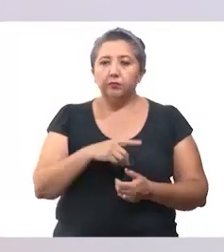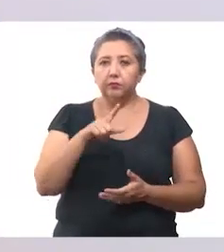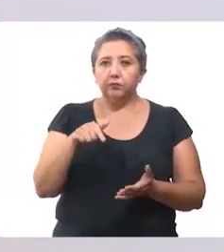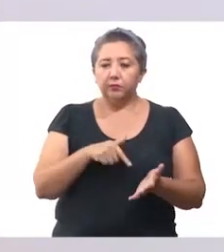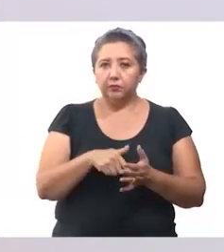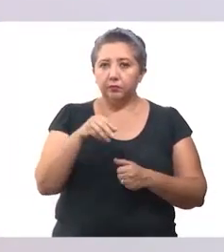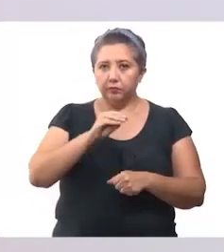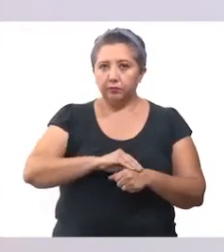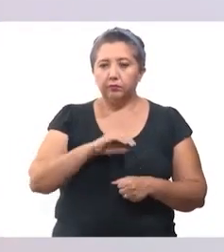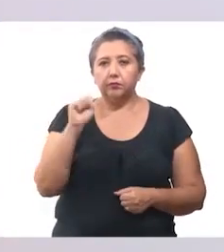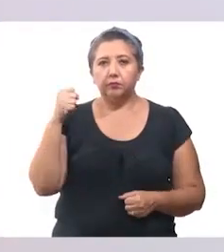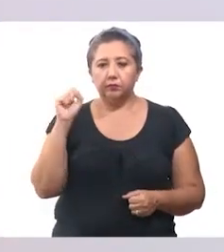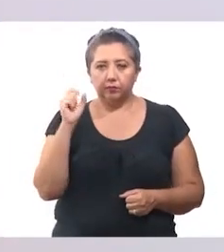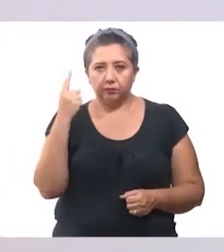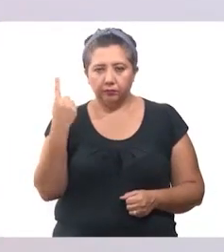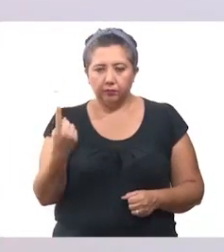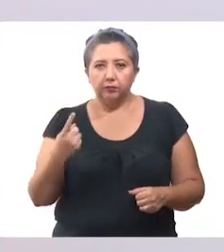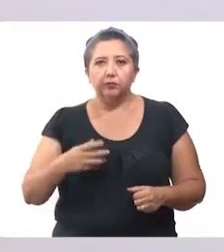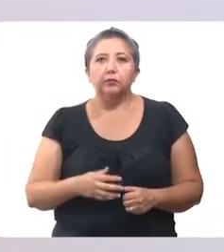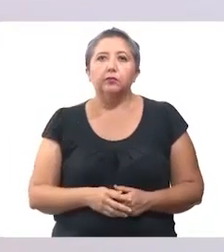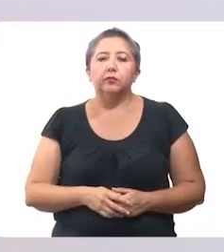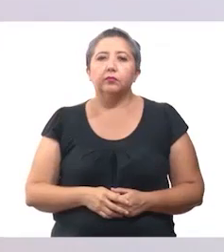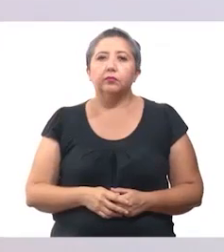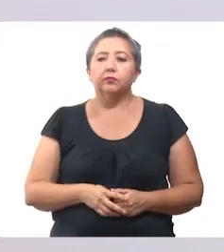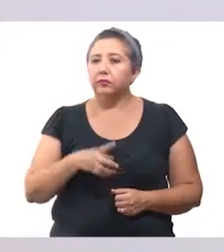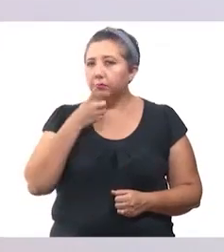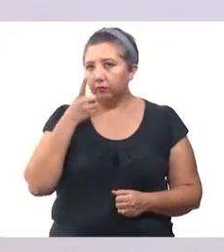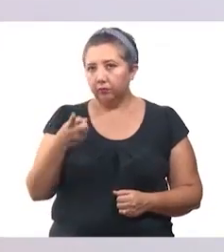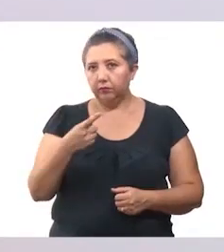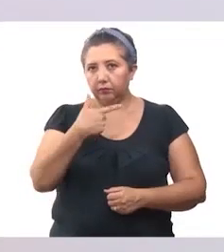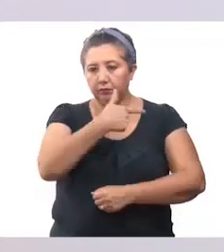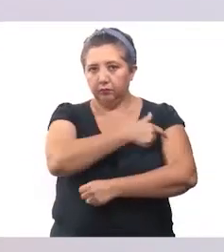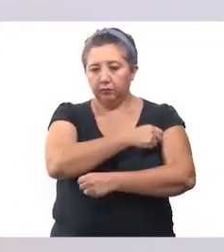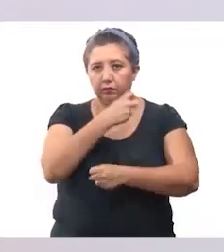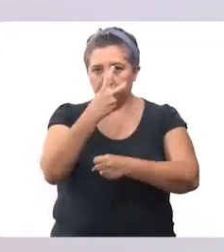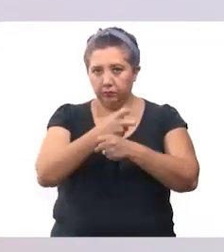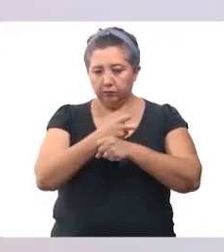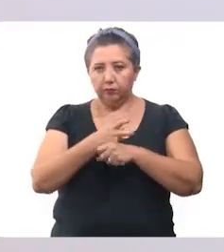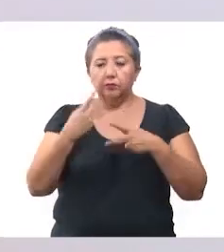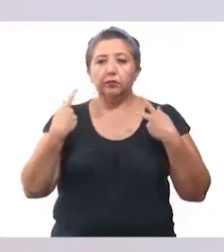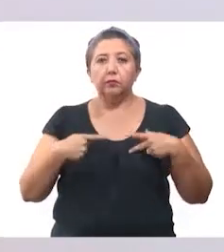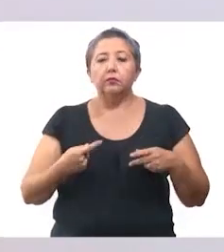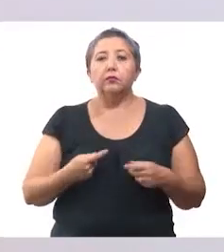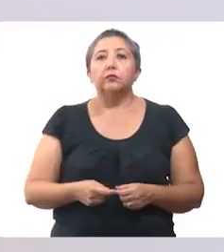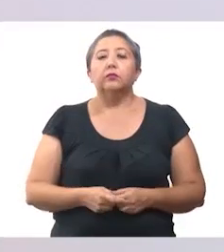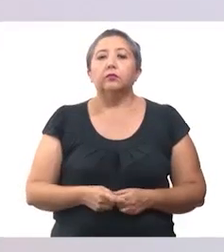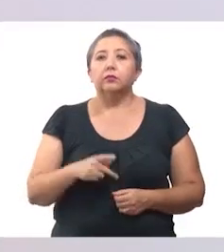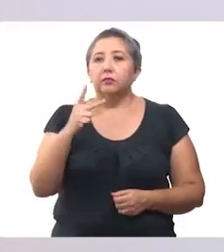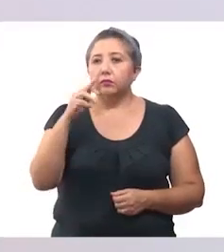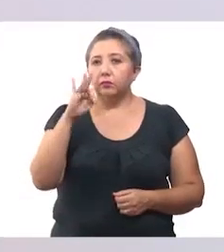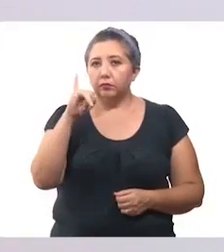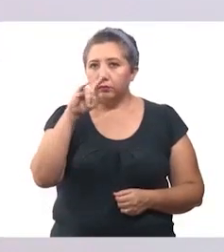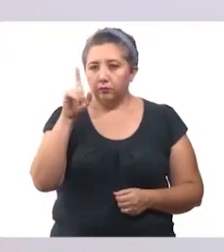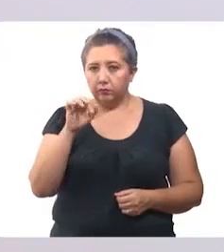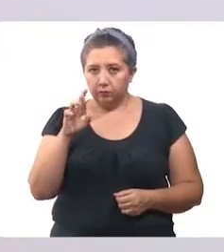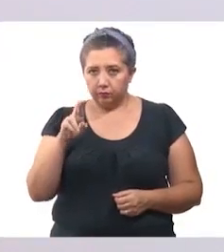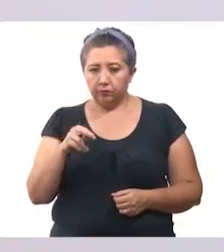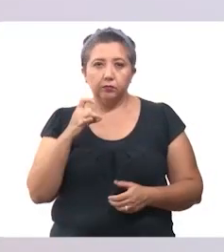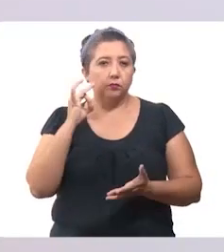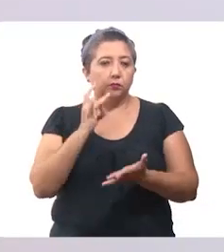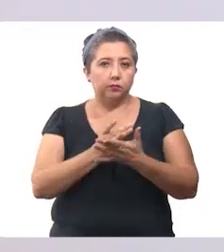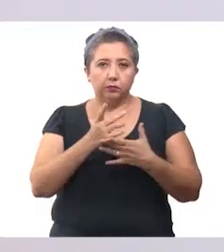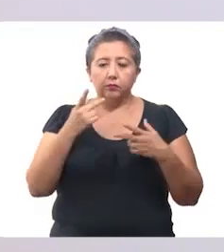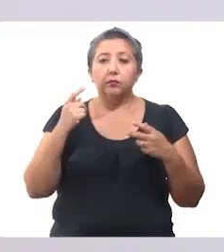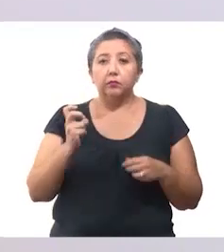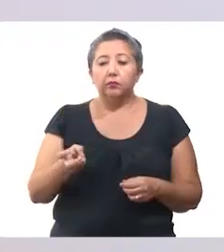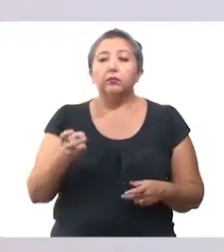macromódulo habilitado en el Centro de Convenciones Yucatán Siglo XXI la aplicación de la segunda dosis de la vacuna Pfizer contra el coronavirus,